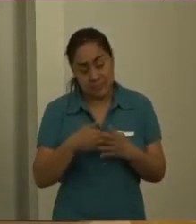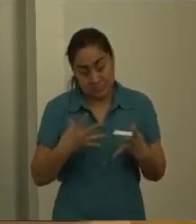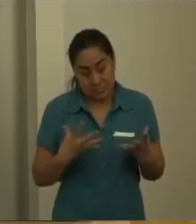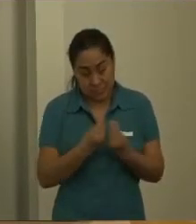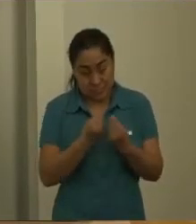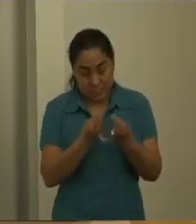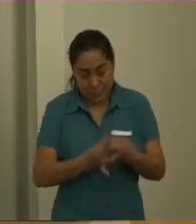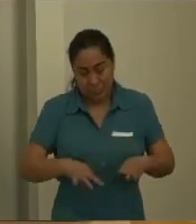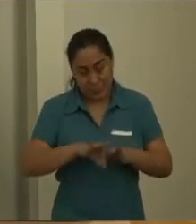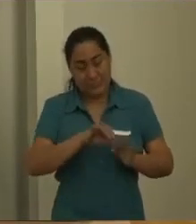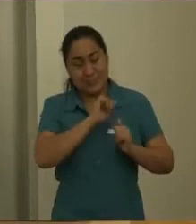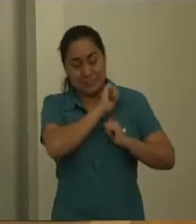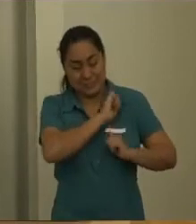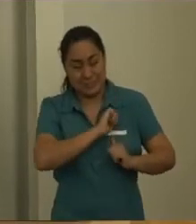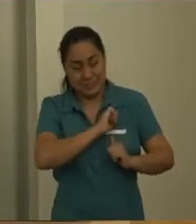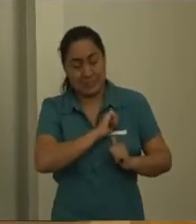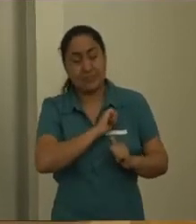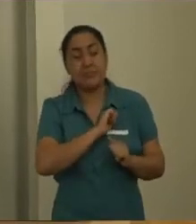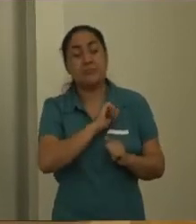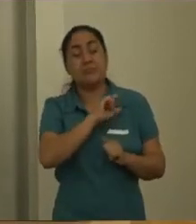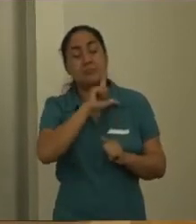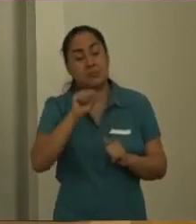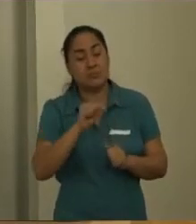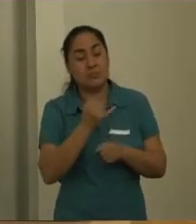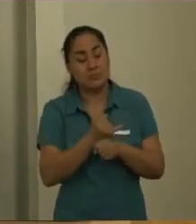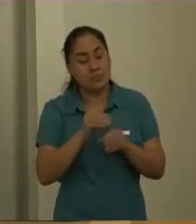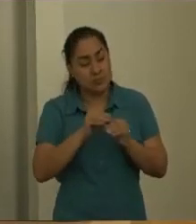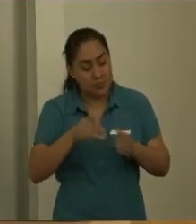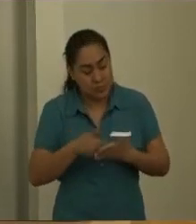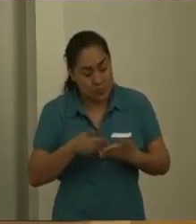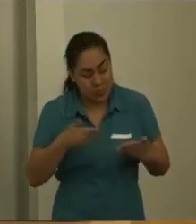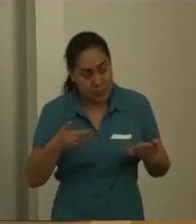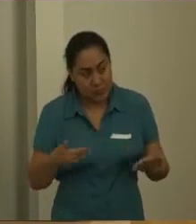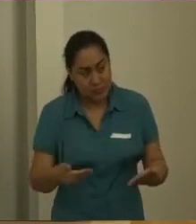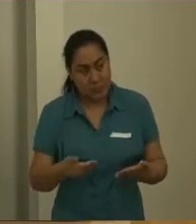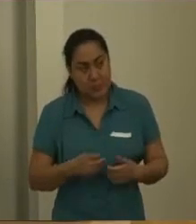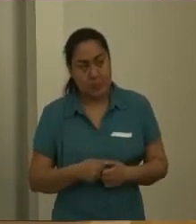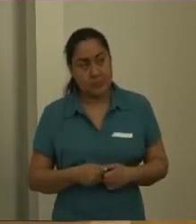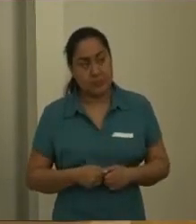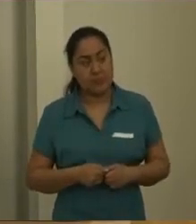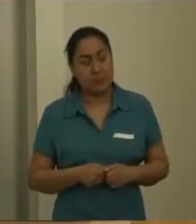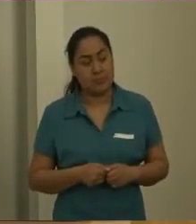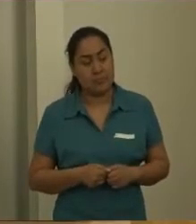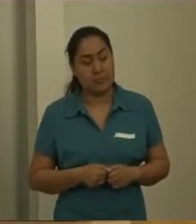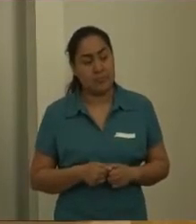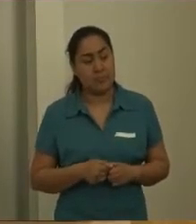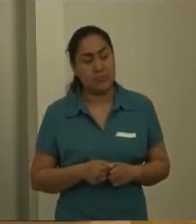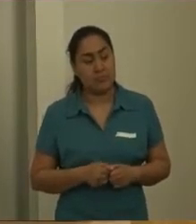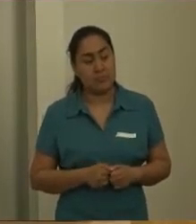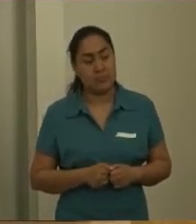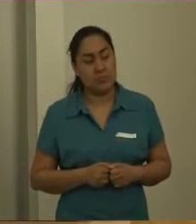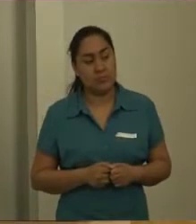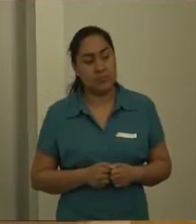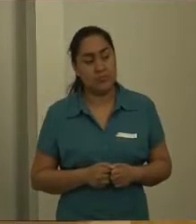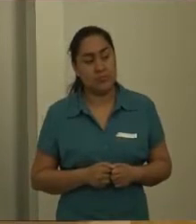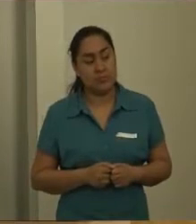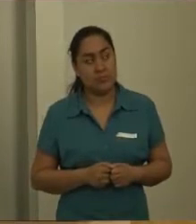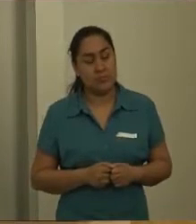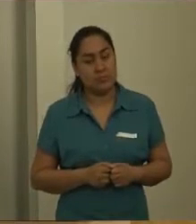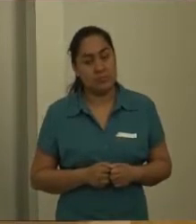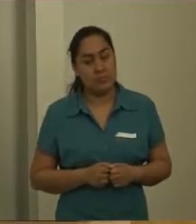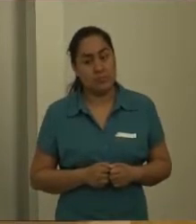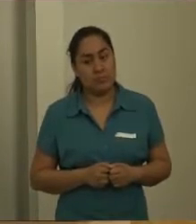importante cargo hasta el informe del actual relator a la victoria tauli-corpuz derivado de su